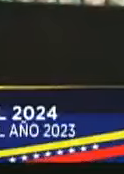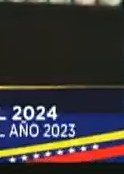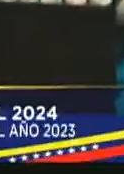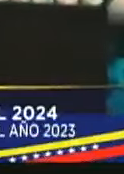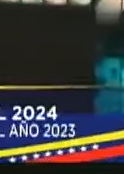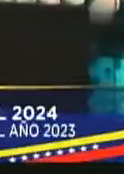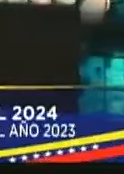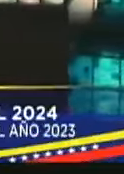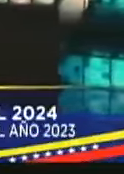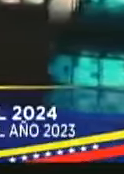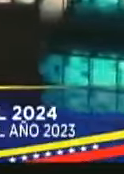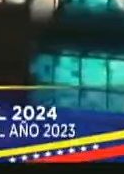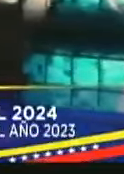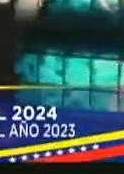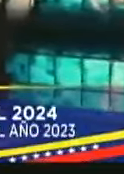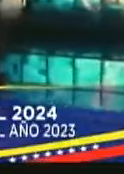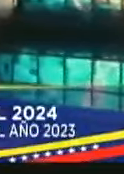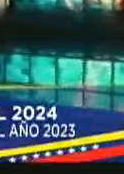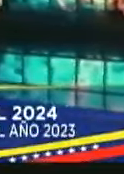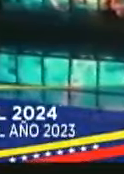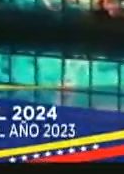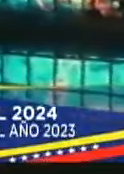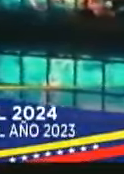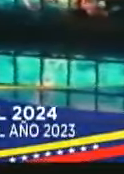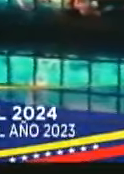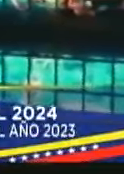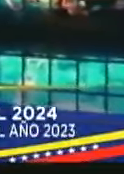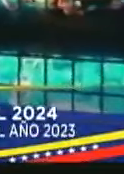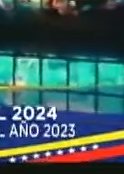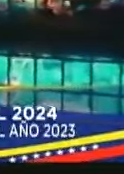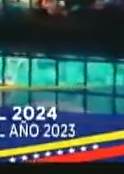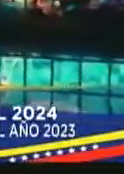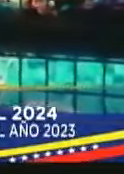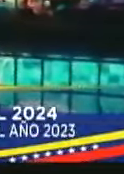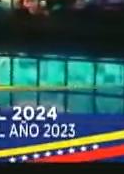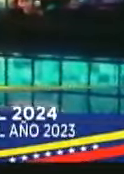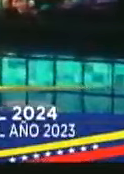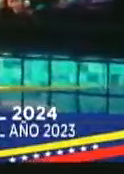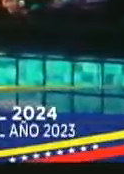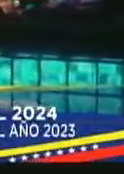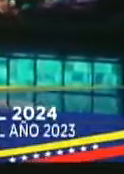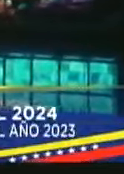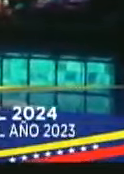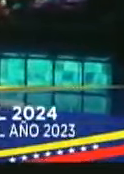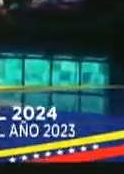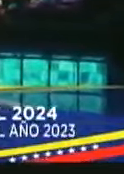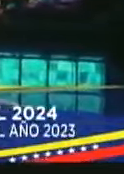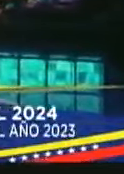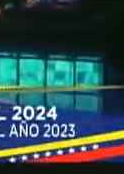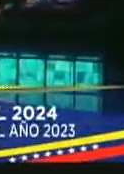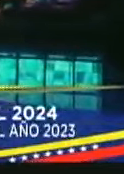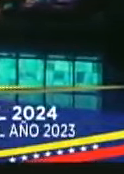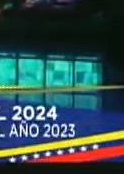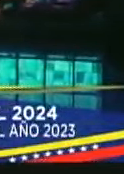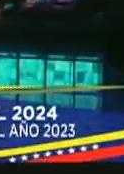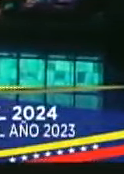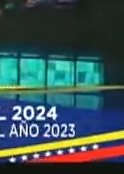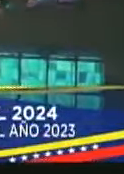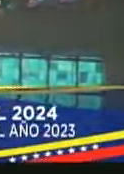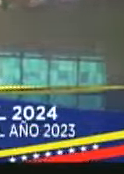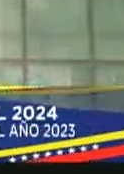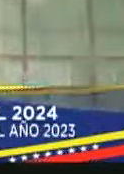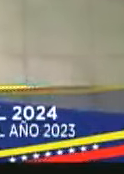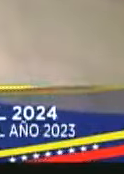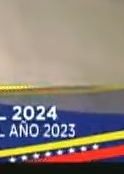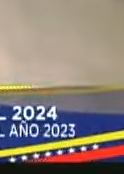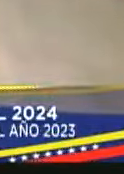infraestructuras judiciales. Rodríguez también en su discurso señalaba que el accionar del TSJ es motorizado por el